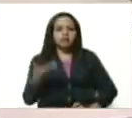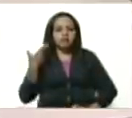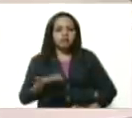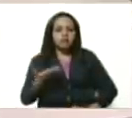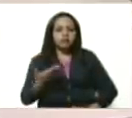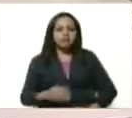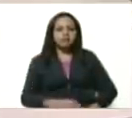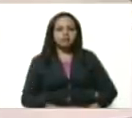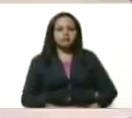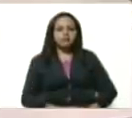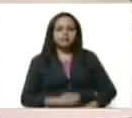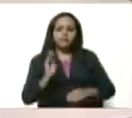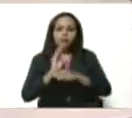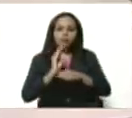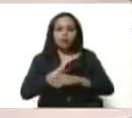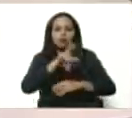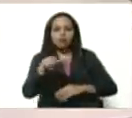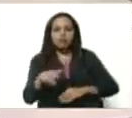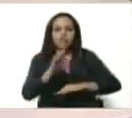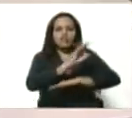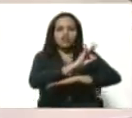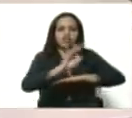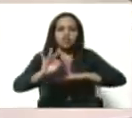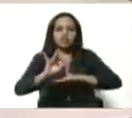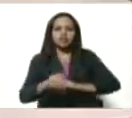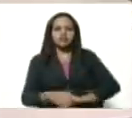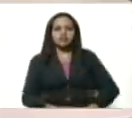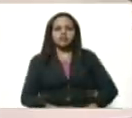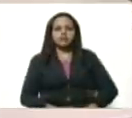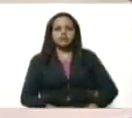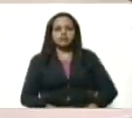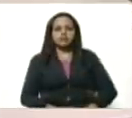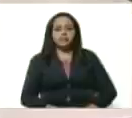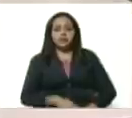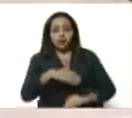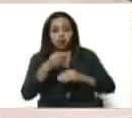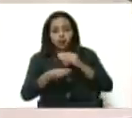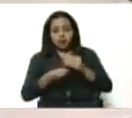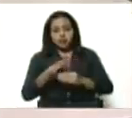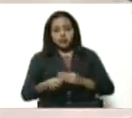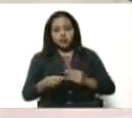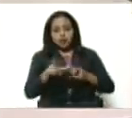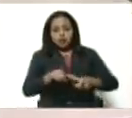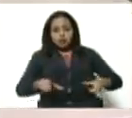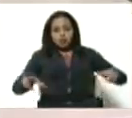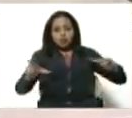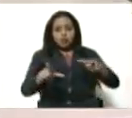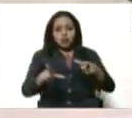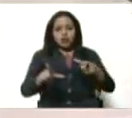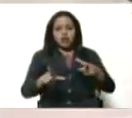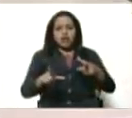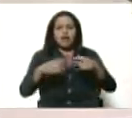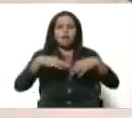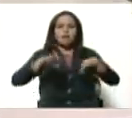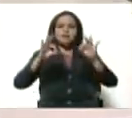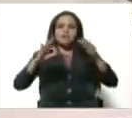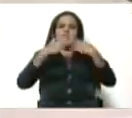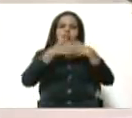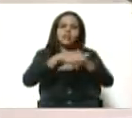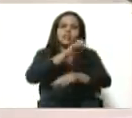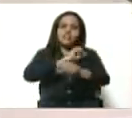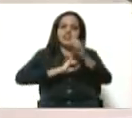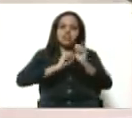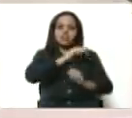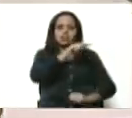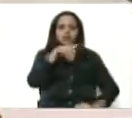importancia ha sido el cuidado de nuestras fronteras con e implementación de estas zonas operativas especiales integrales para la defensa de